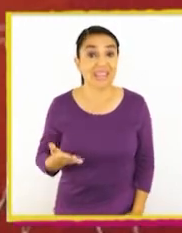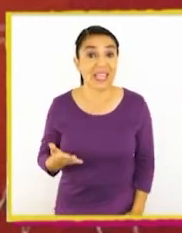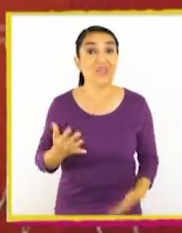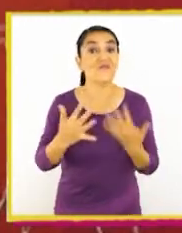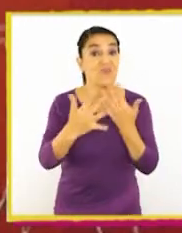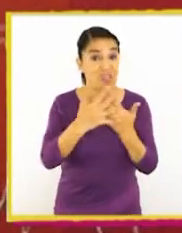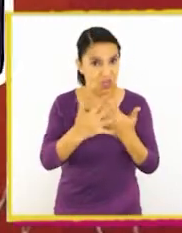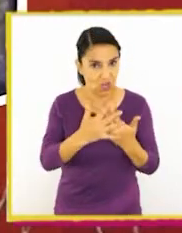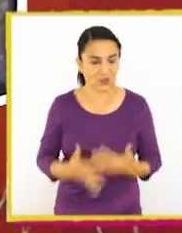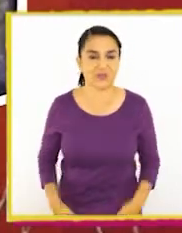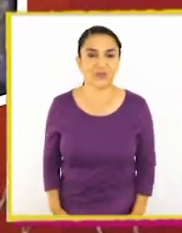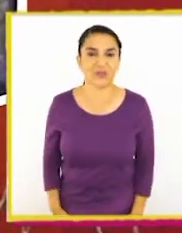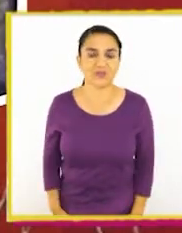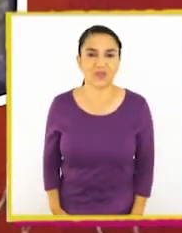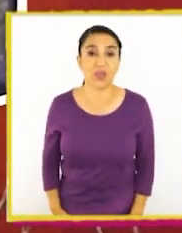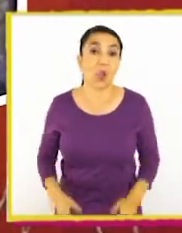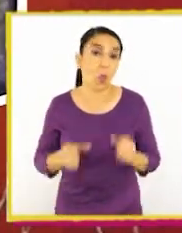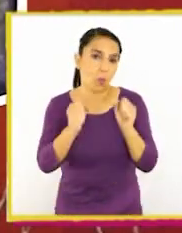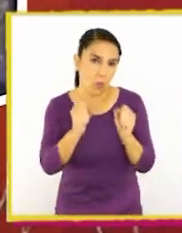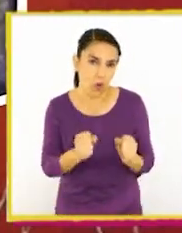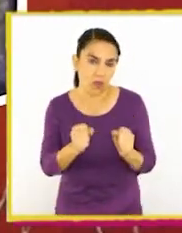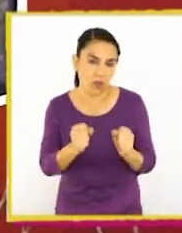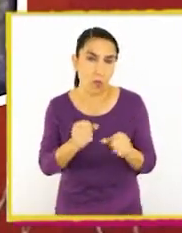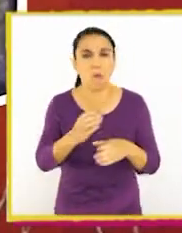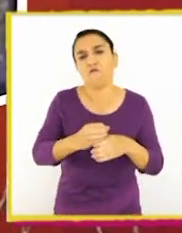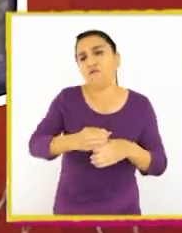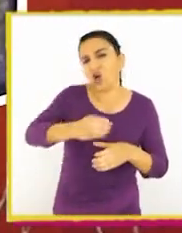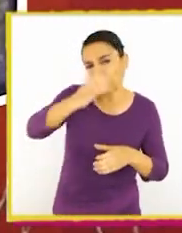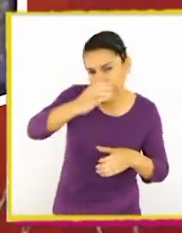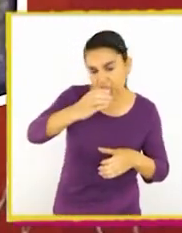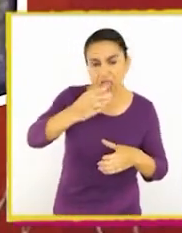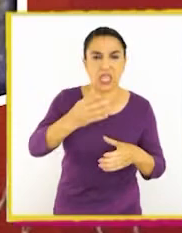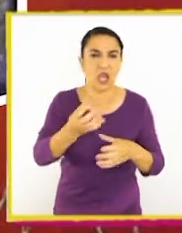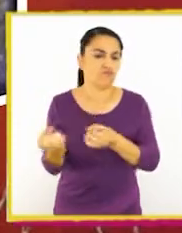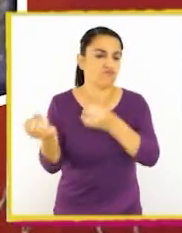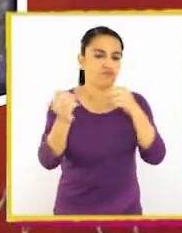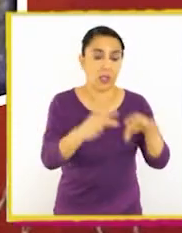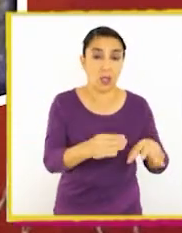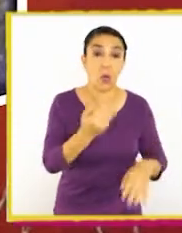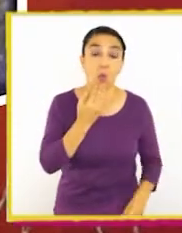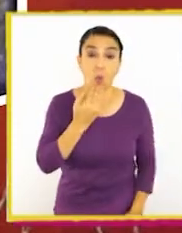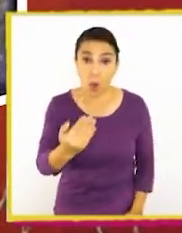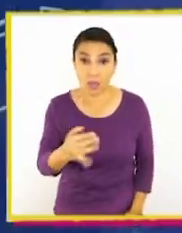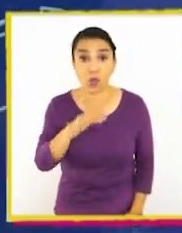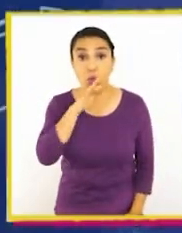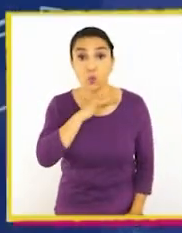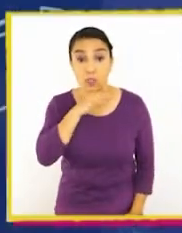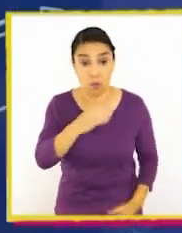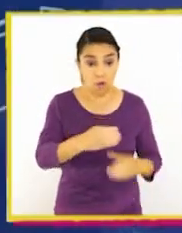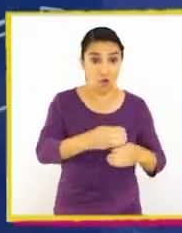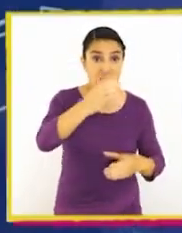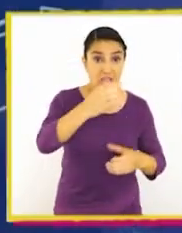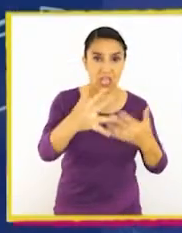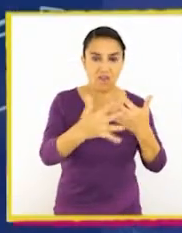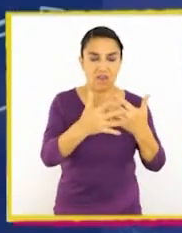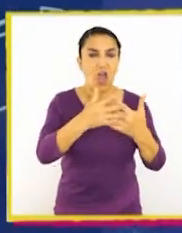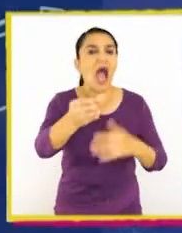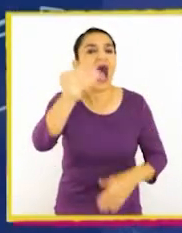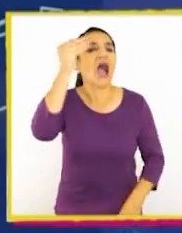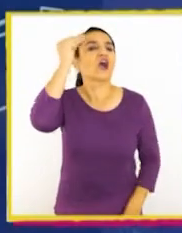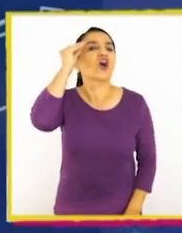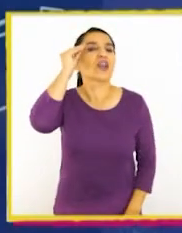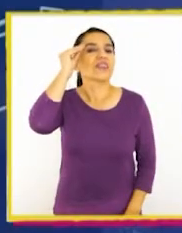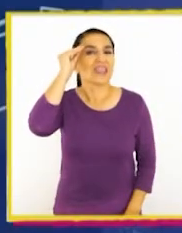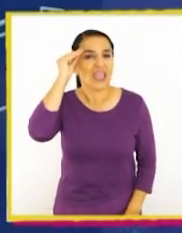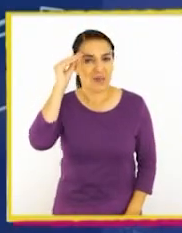es! ¡El vidrio! Podemos poner las botellas para que cada vez que utilicemos una, nos